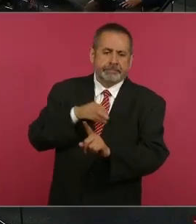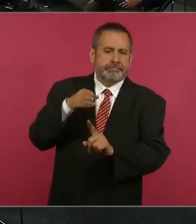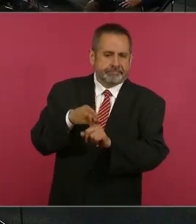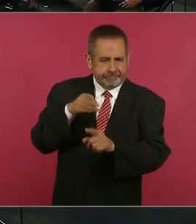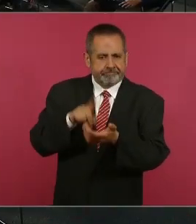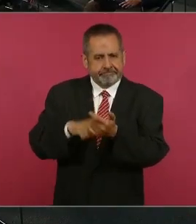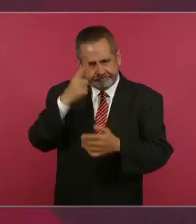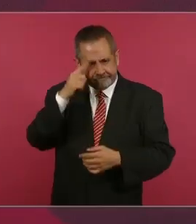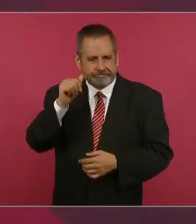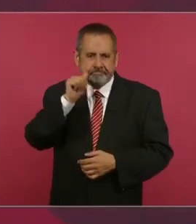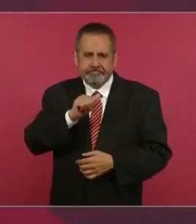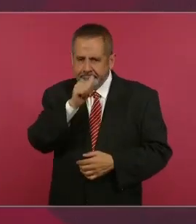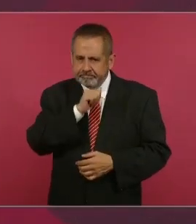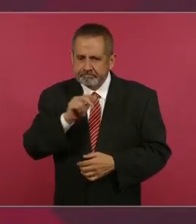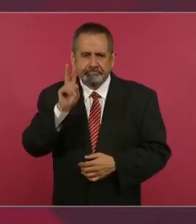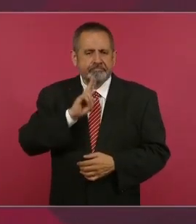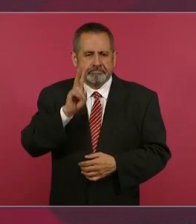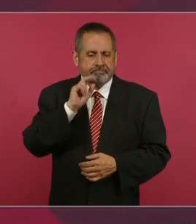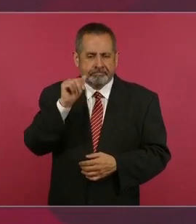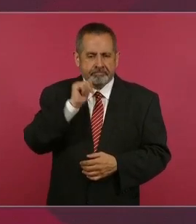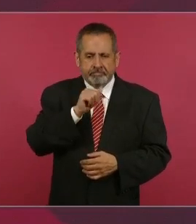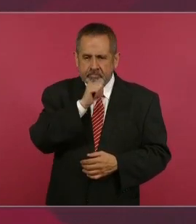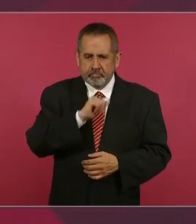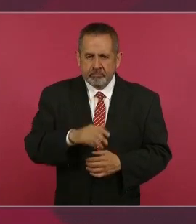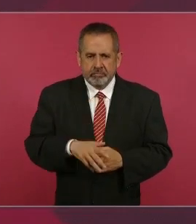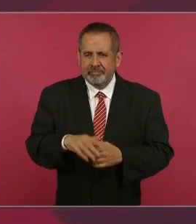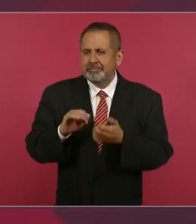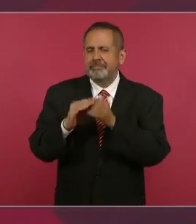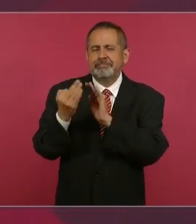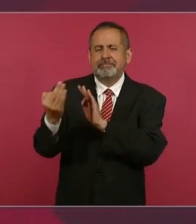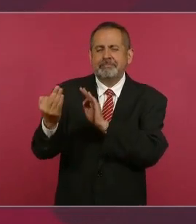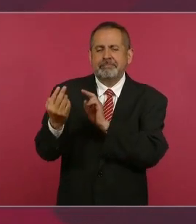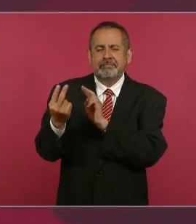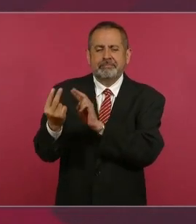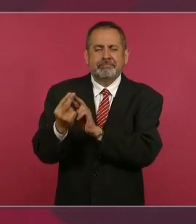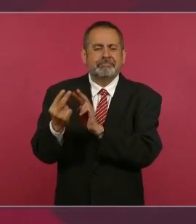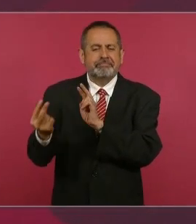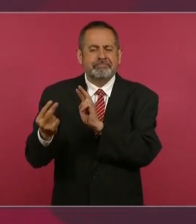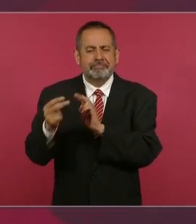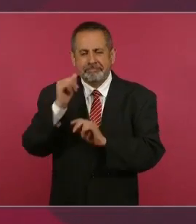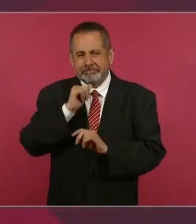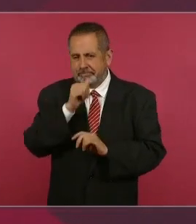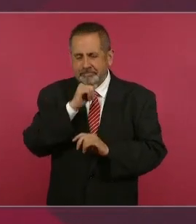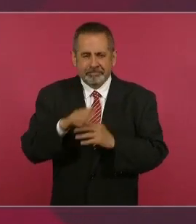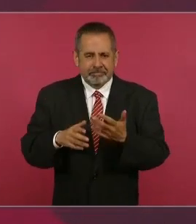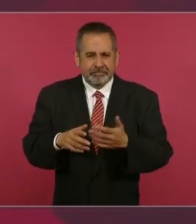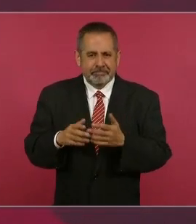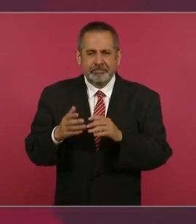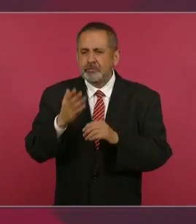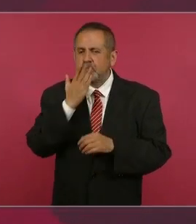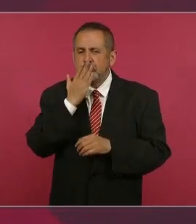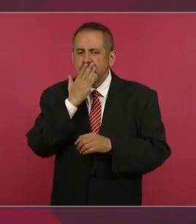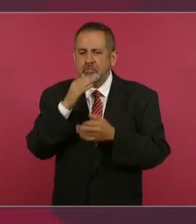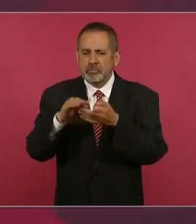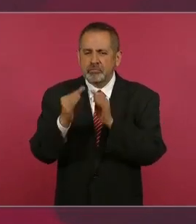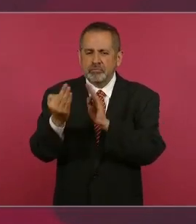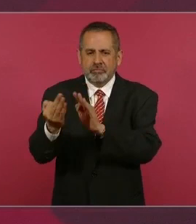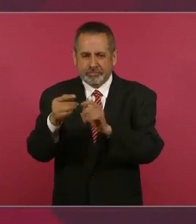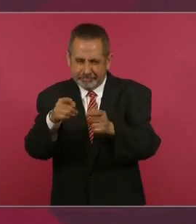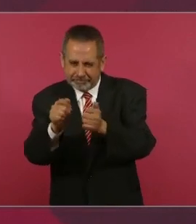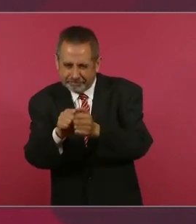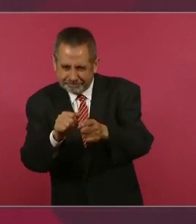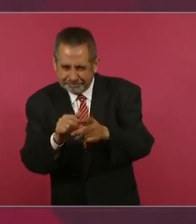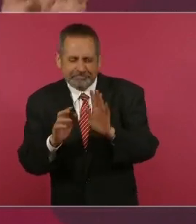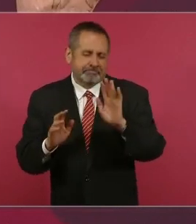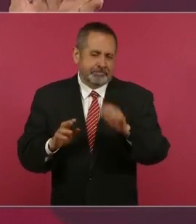a Arizona. Además, son aquí vecinos y vecinos de Sonora.